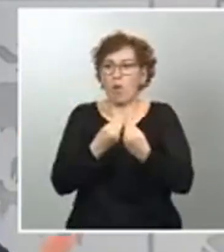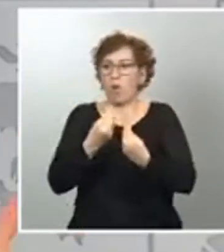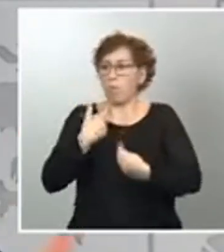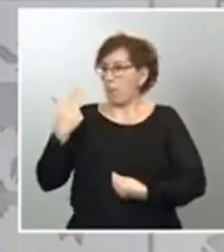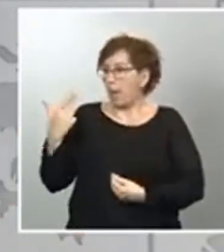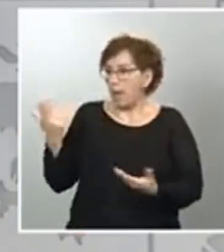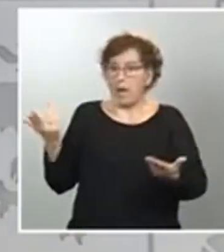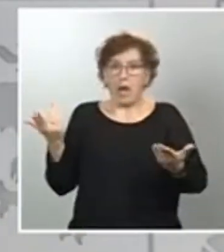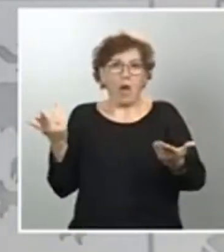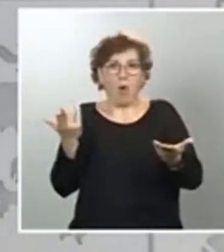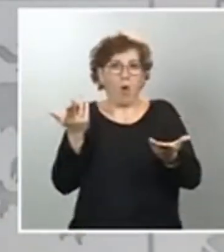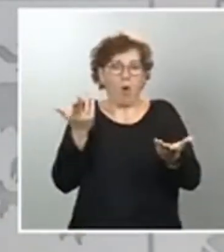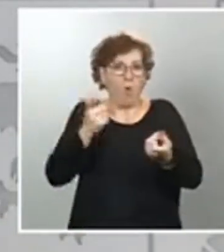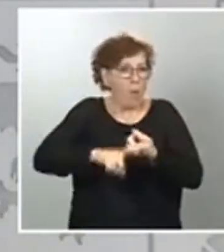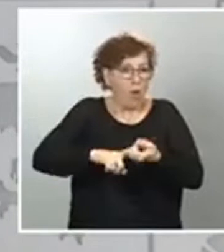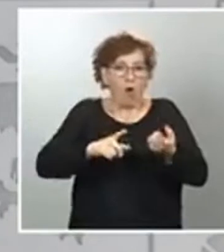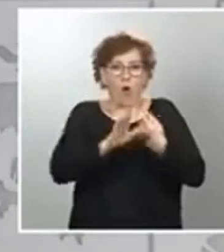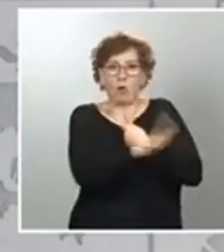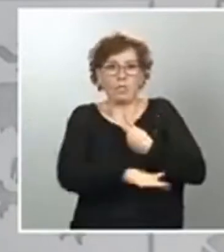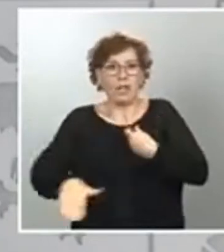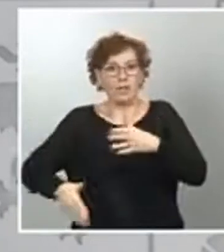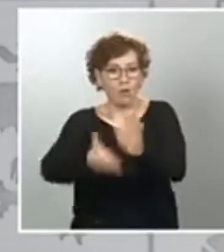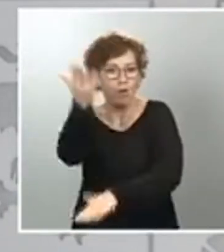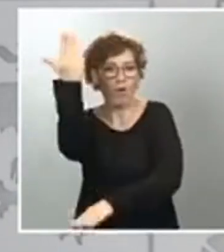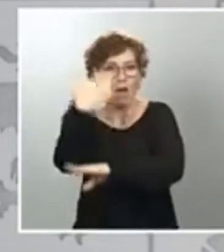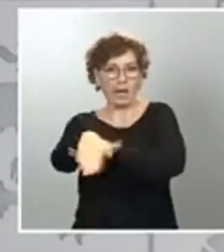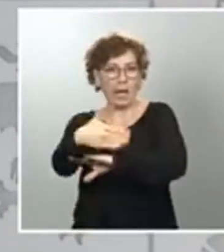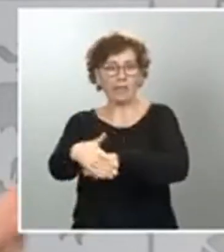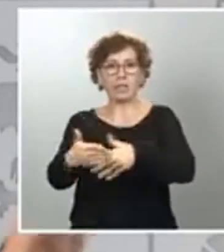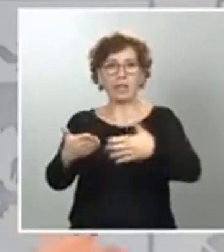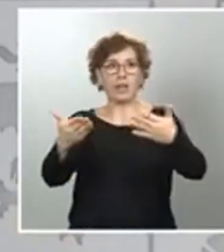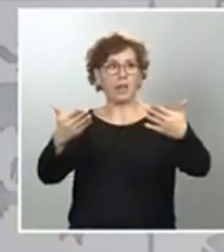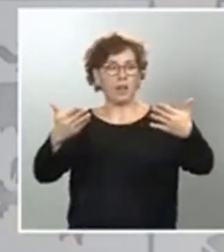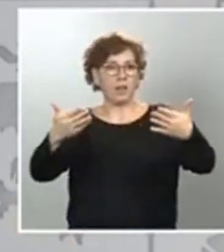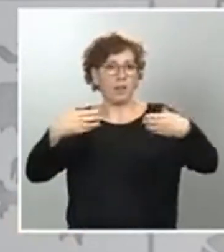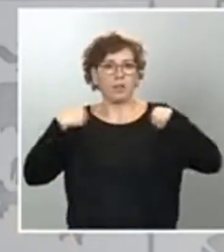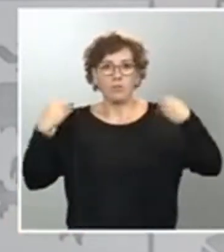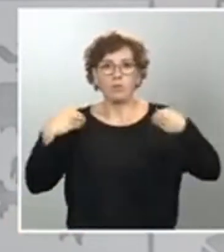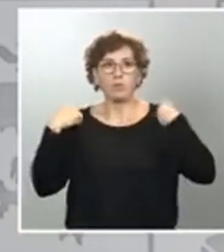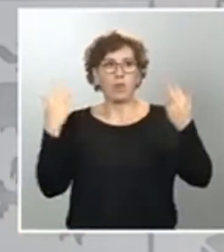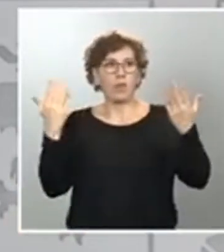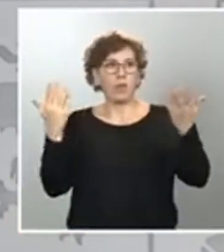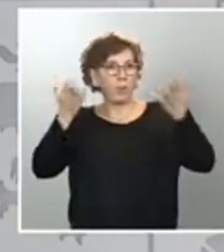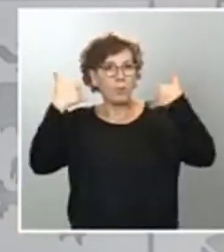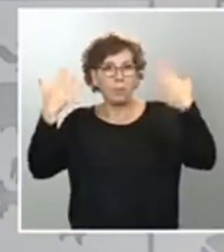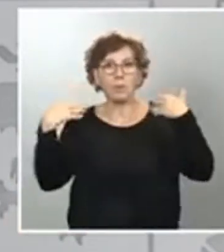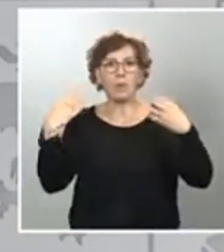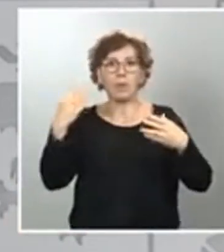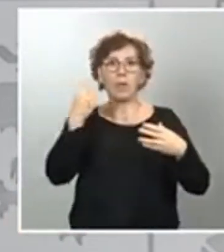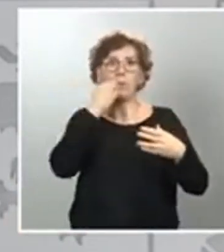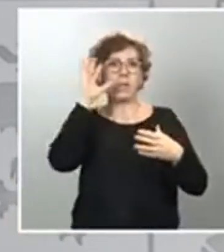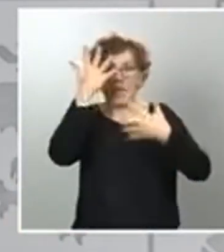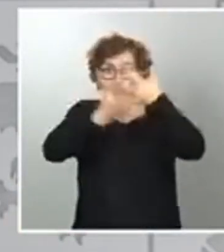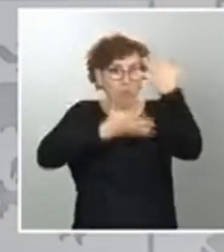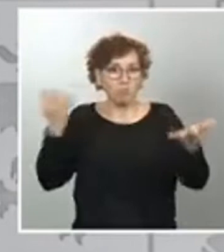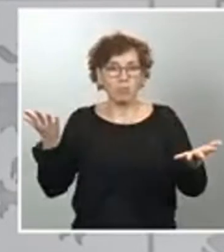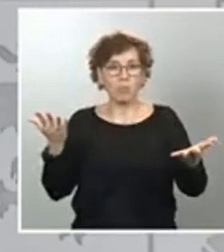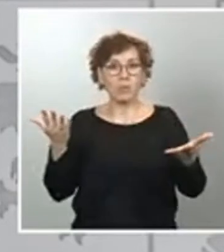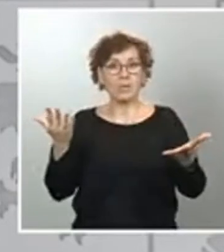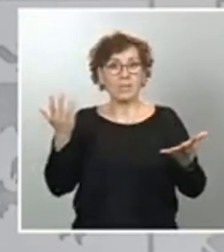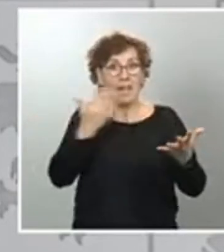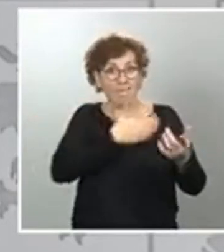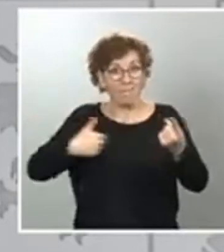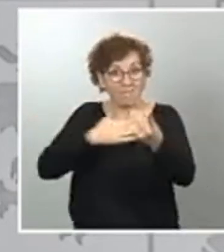que nuestros niños y niñas salgan y puedan disfrutar del buen tiempo que se avecina, pues lógicamente tenemos que cumplir